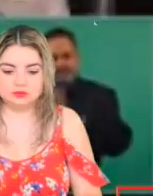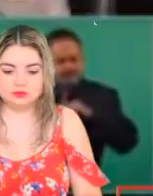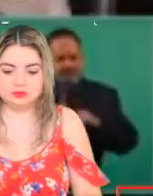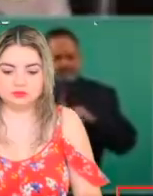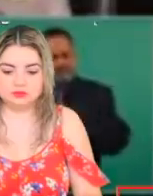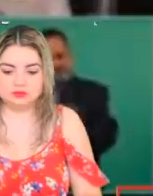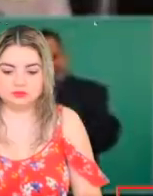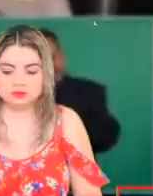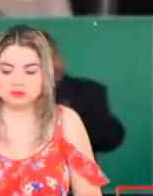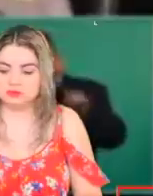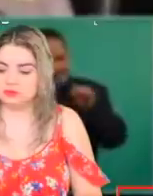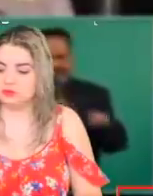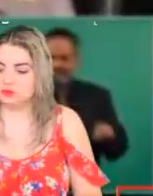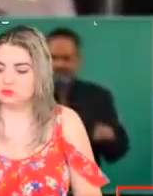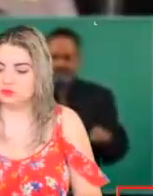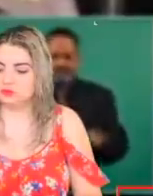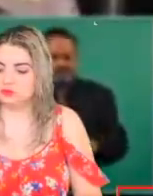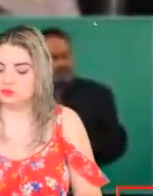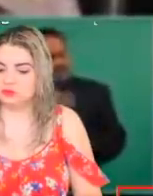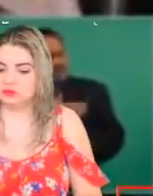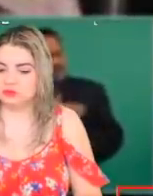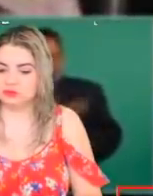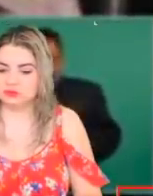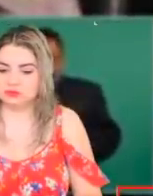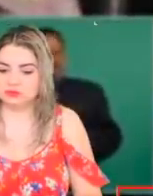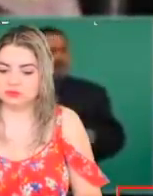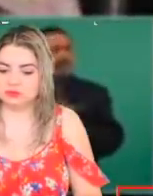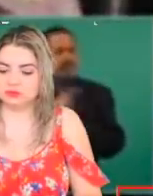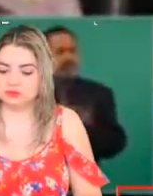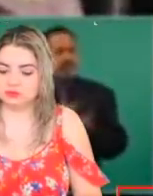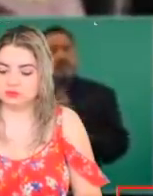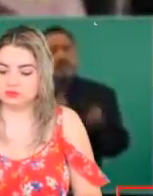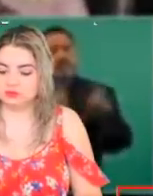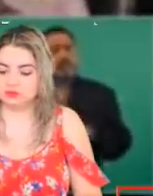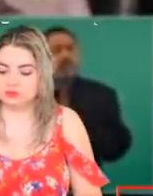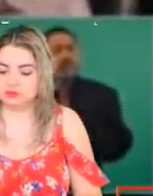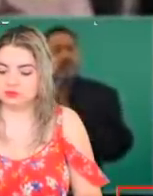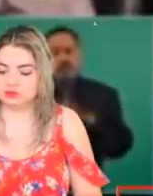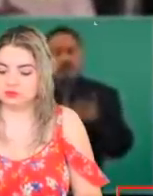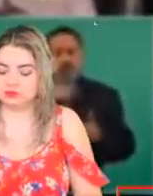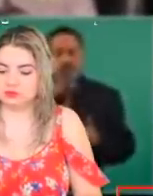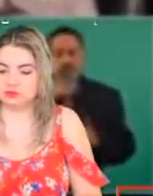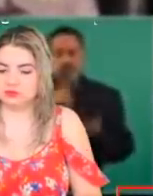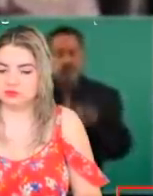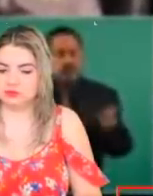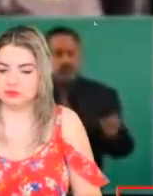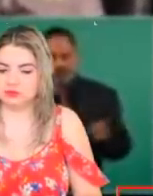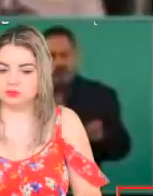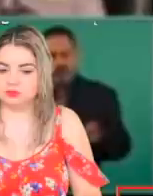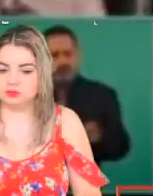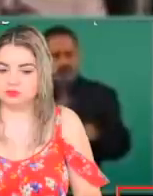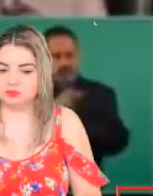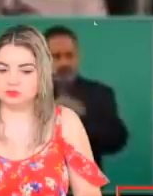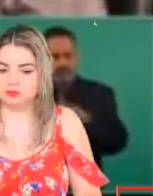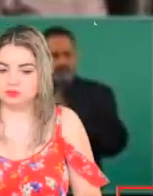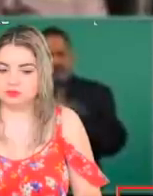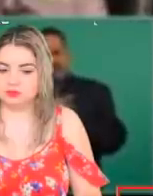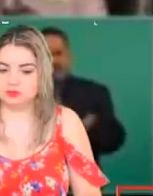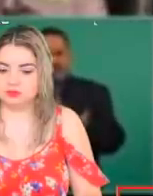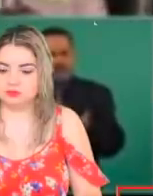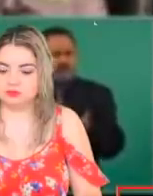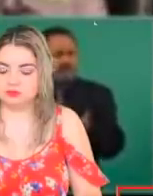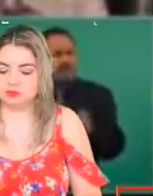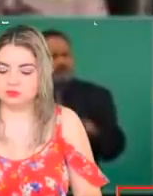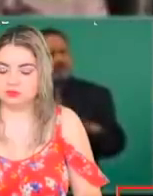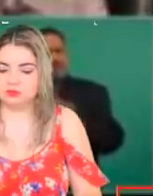y que pues llame a cuentas a aquellos funcionarios que se han prestado a la corrupción, y que ya quiero que este país ya no tenga los apellidos de corrupción